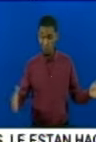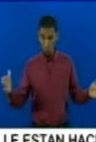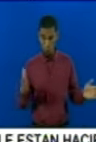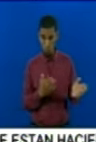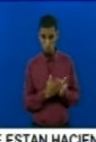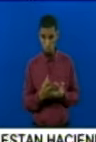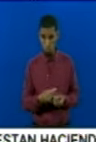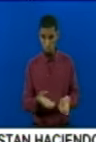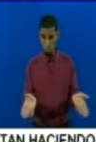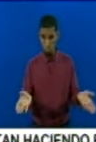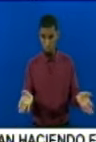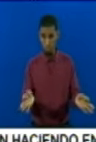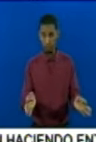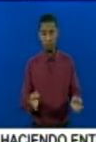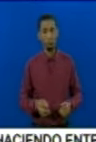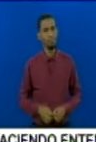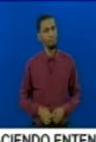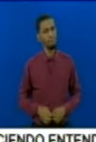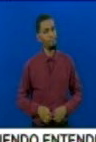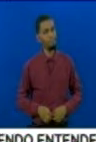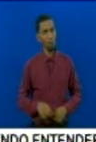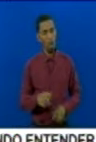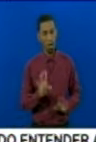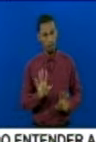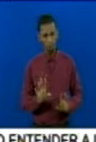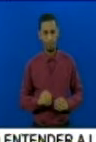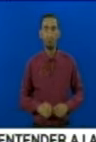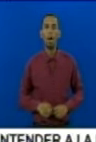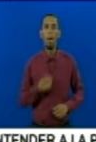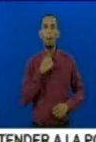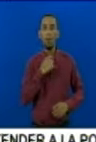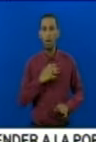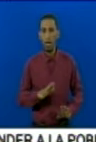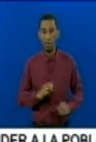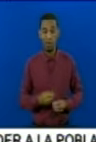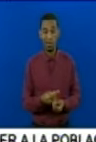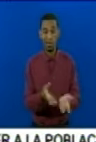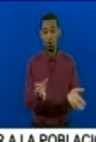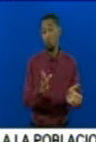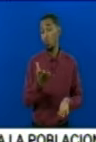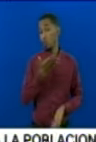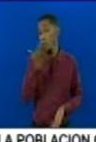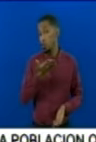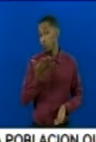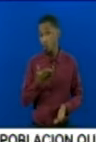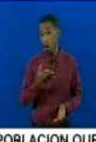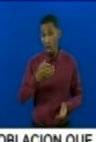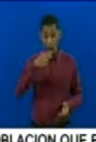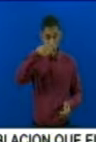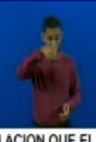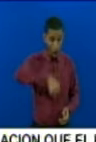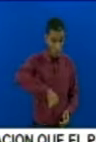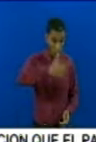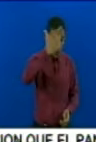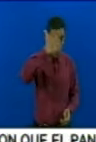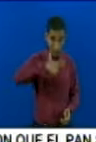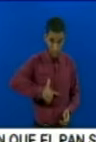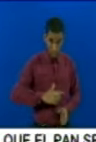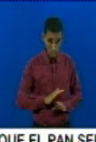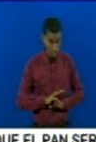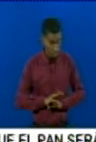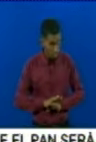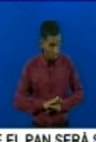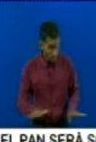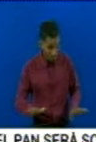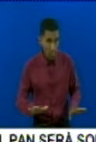de, o sea, la distribución del azúcar está condicionada a la producción del Central Dos Ríos para